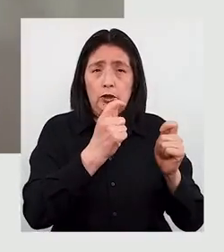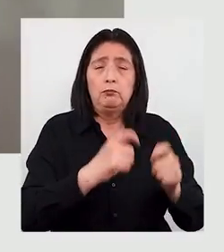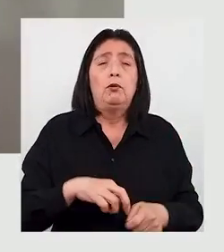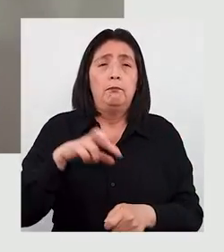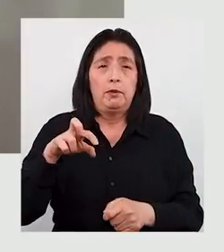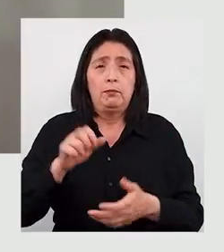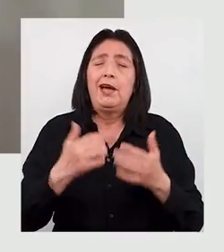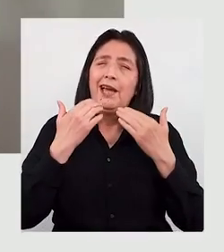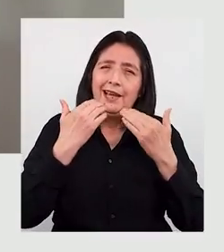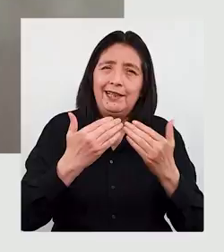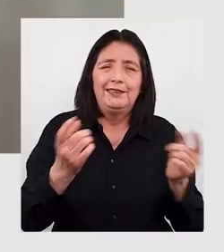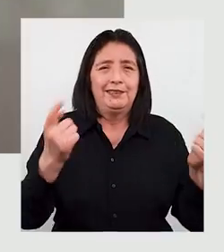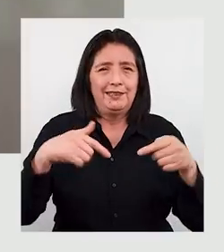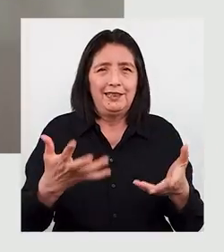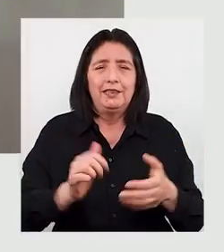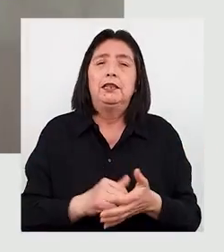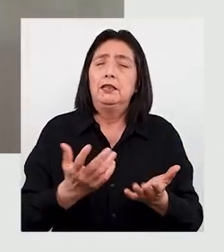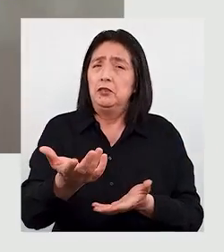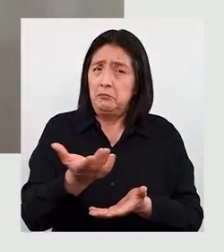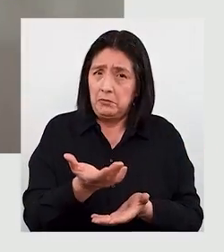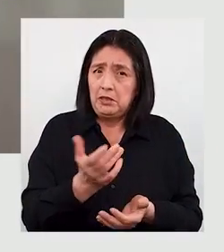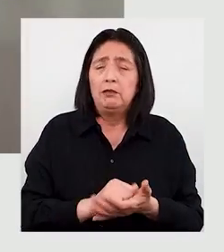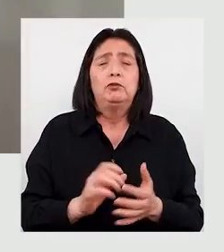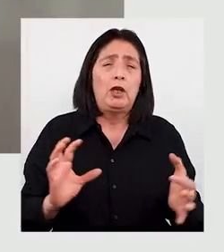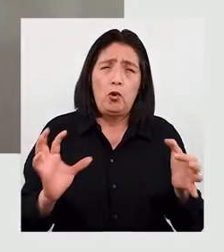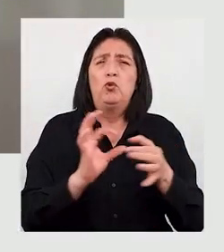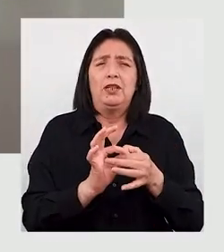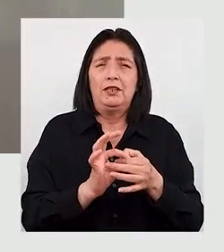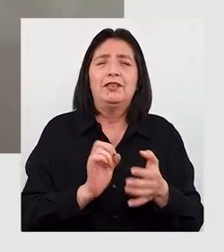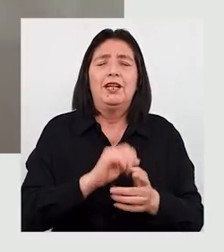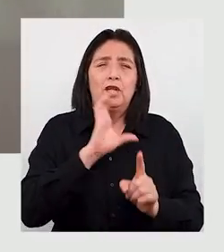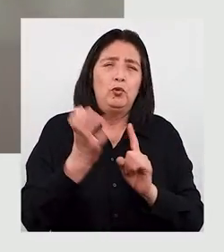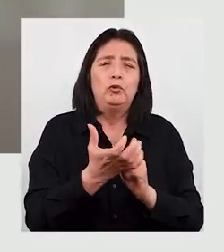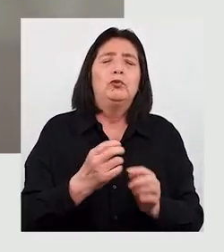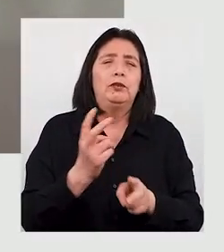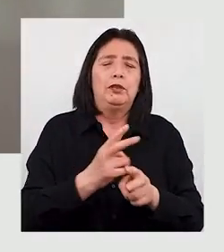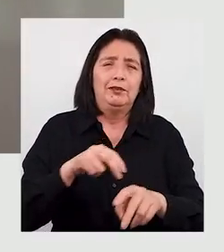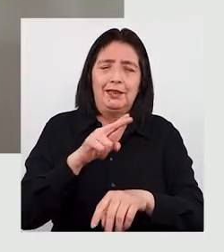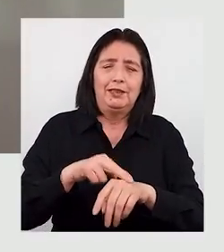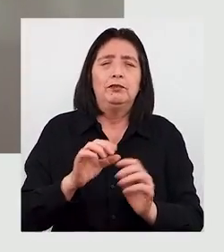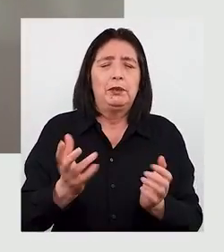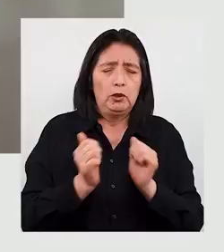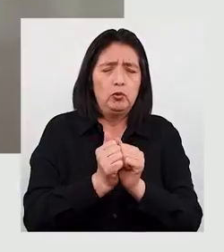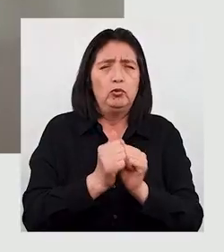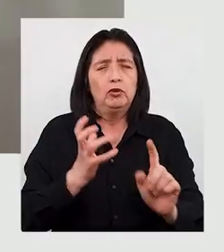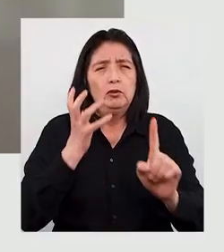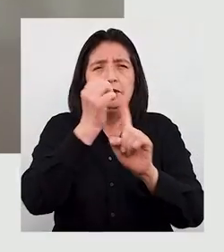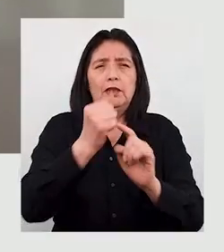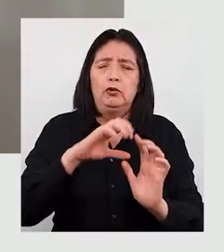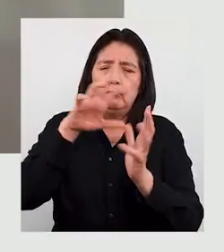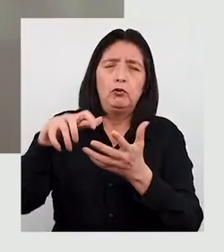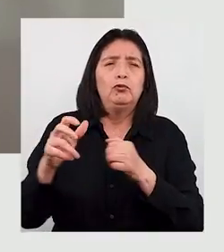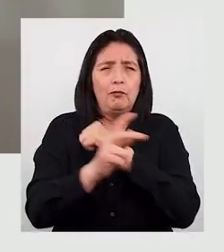PromPerú, agradecemos su presencia y los invitamos a sumarse a la cultura sostenible, para juntos lograr un